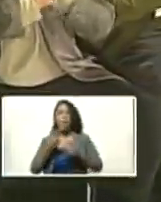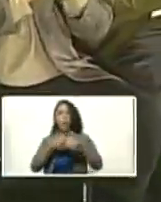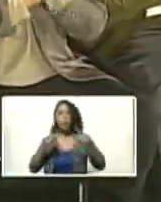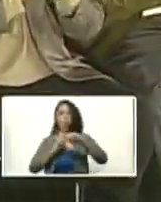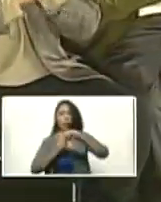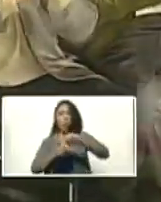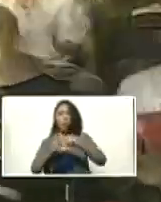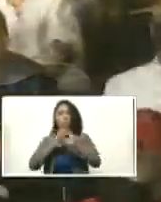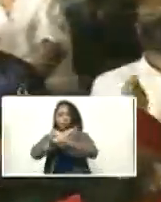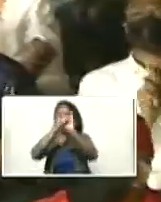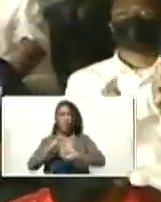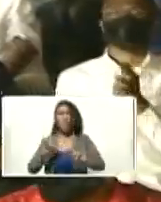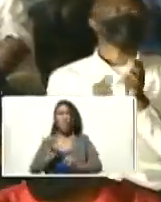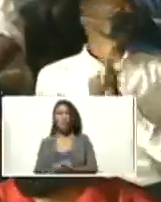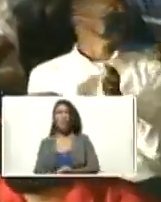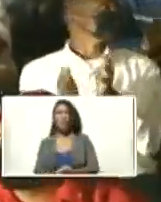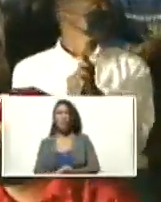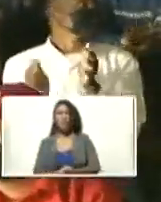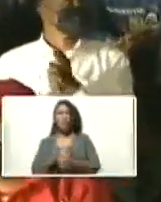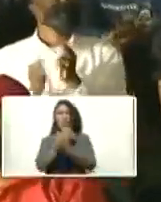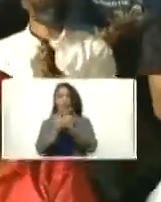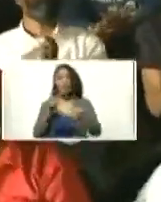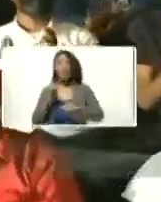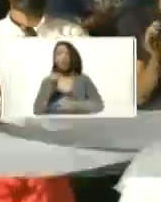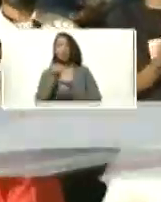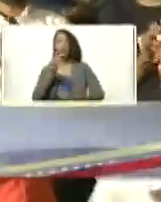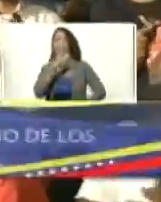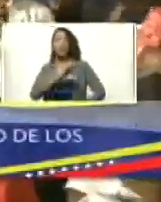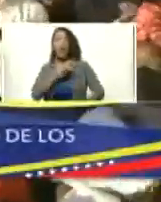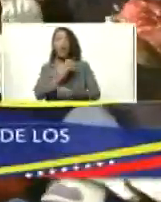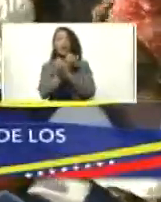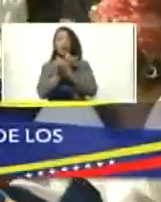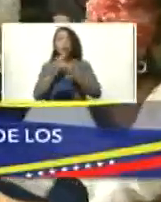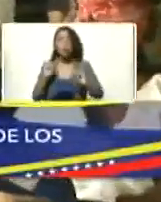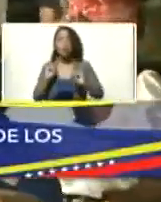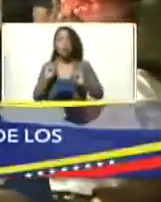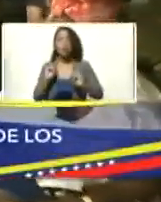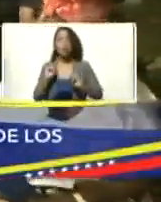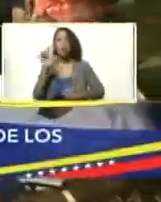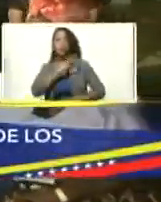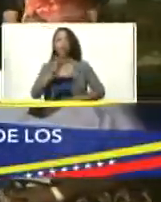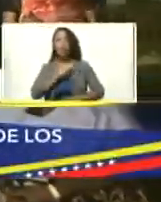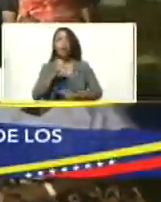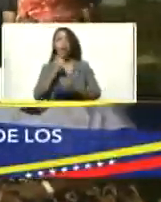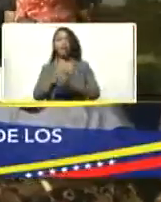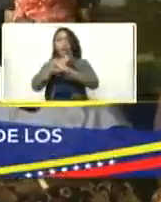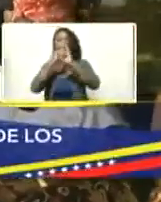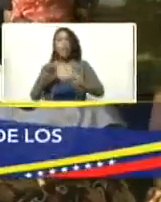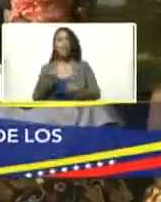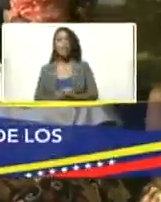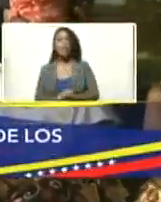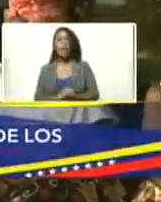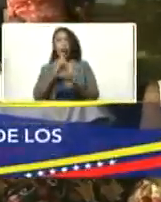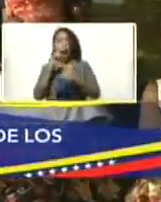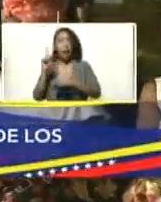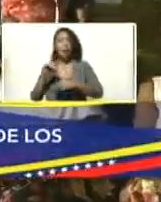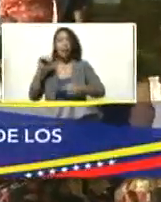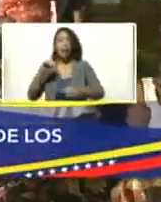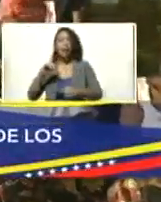feliz. Libre, soberana, independiente, próspera y feliz. Por ahí sale una canción, al golpe del